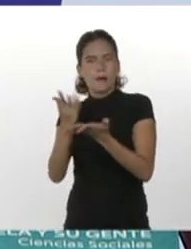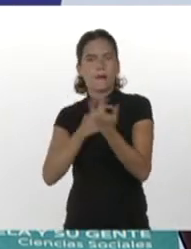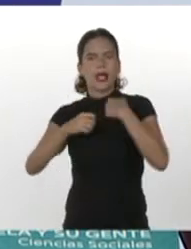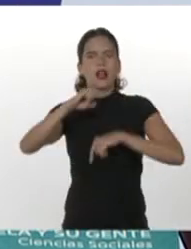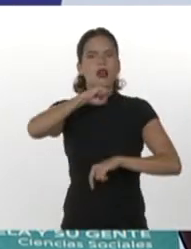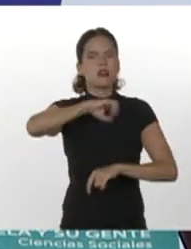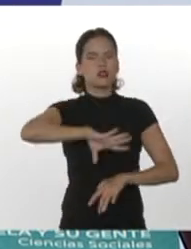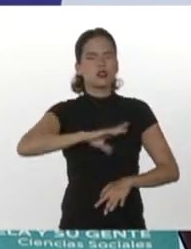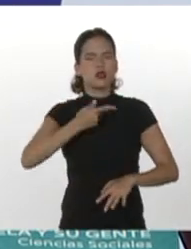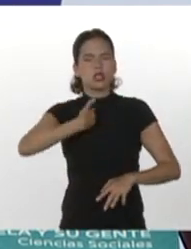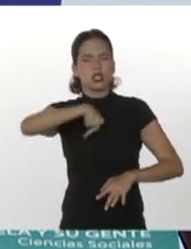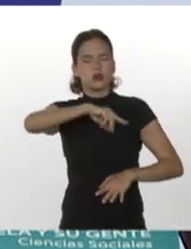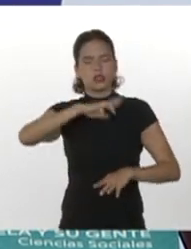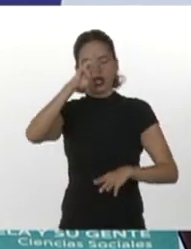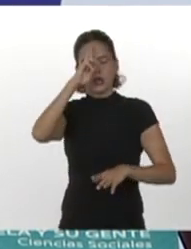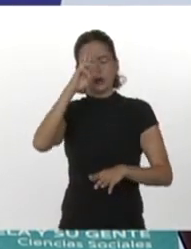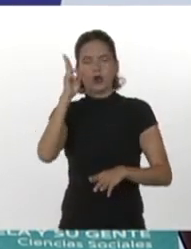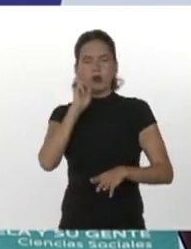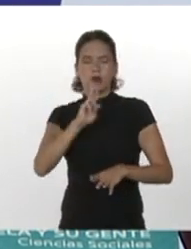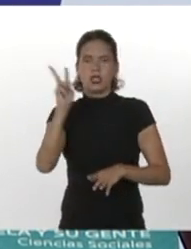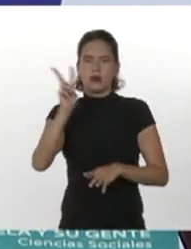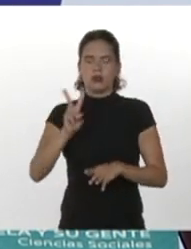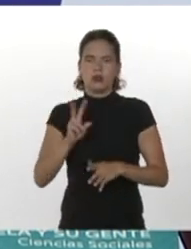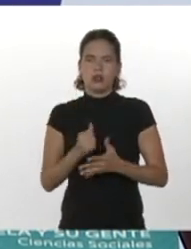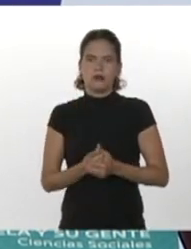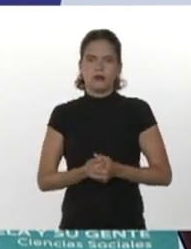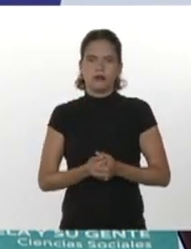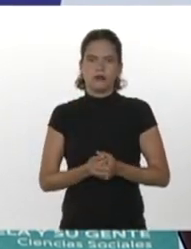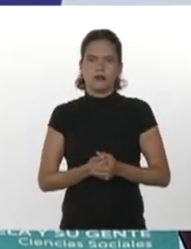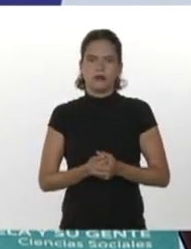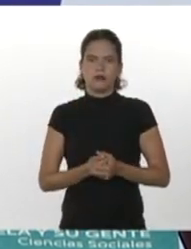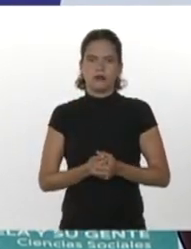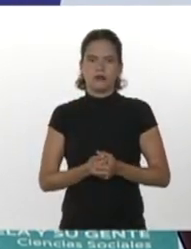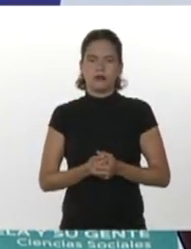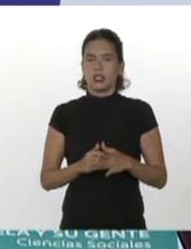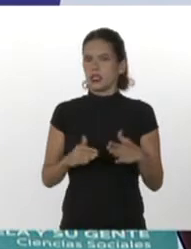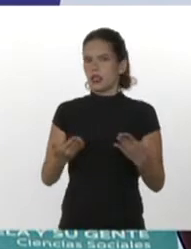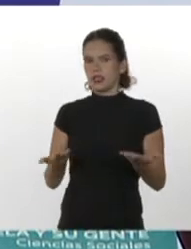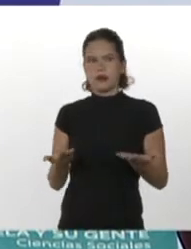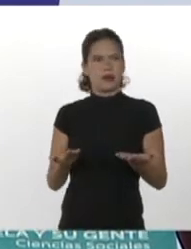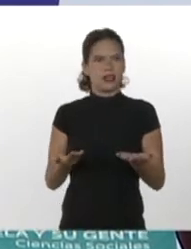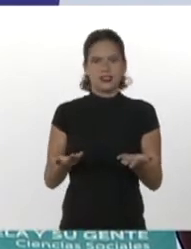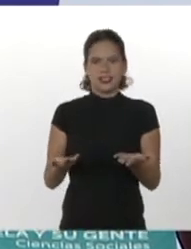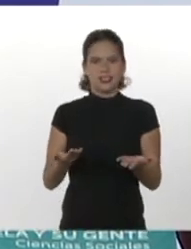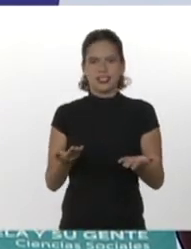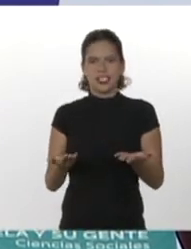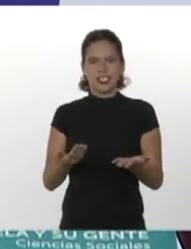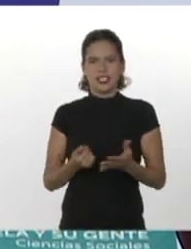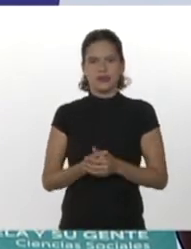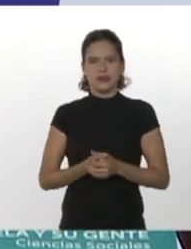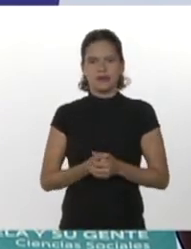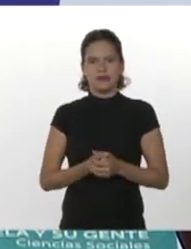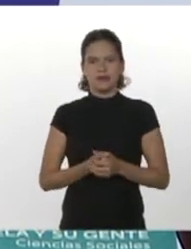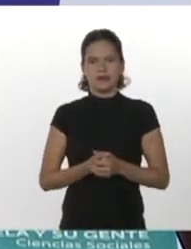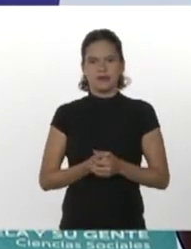historia de nuestra República Bolivariana de Venezuela. Yelixa, ¿qué te parece si